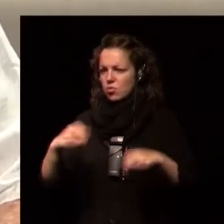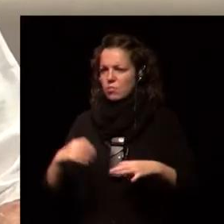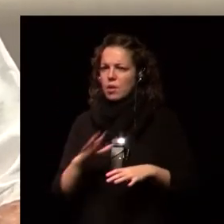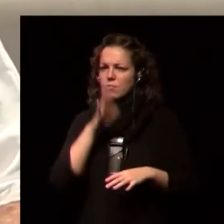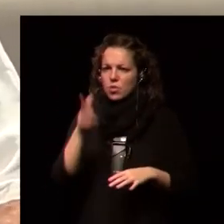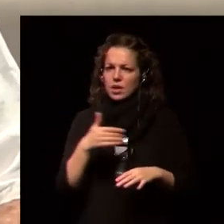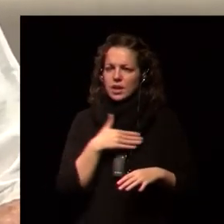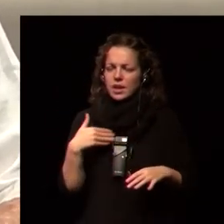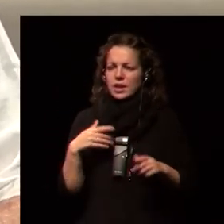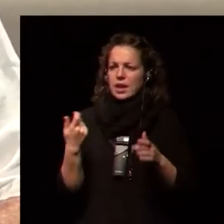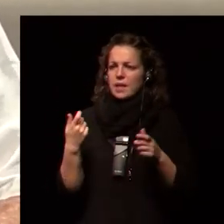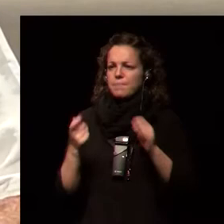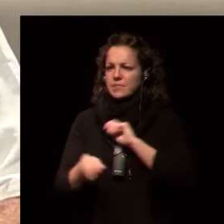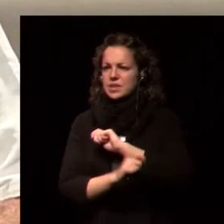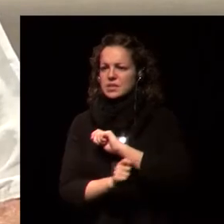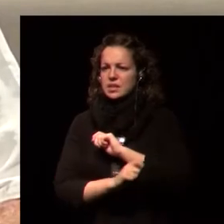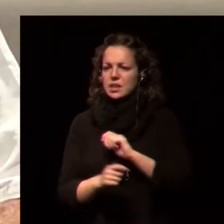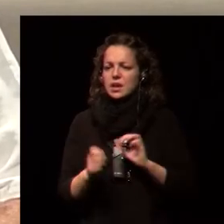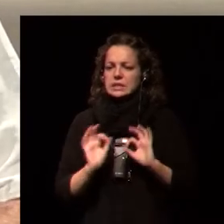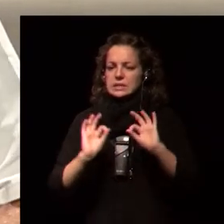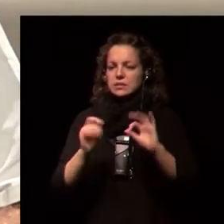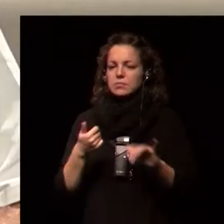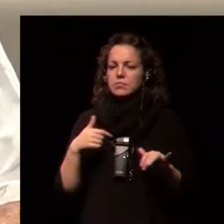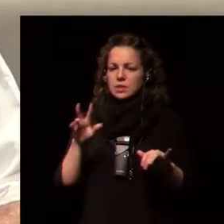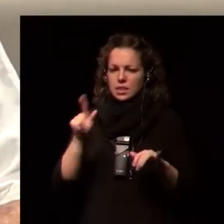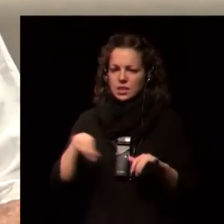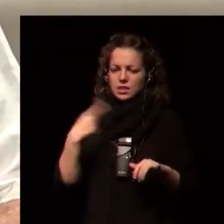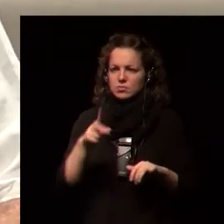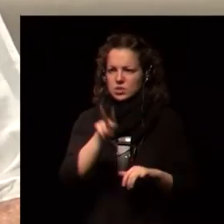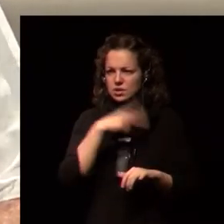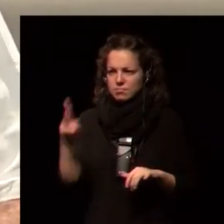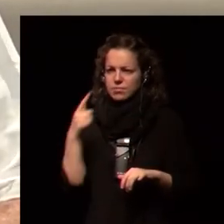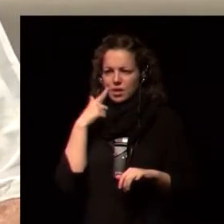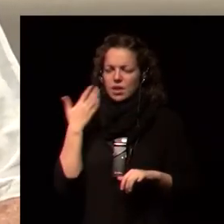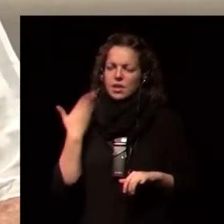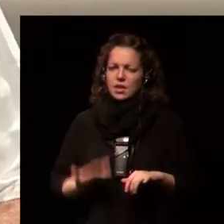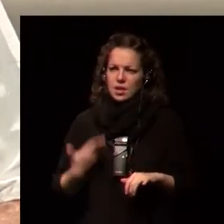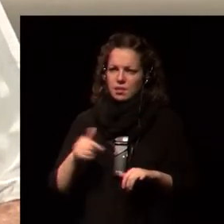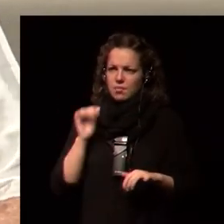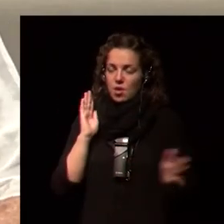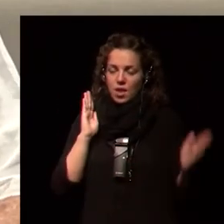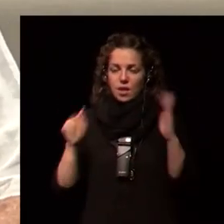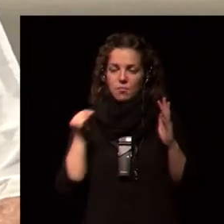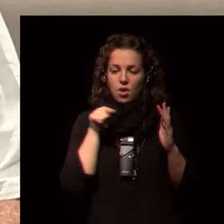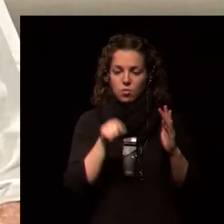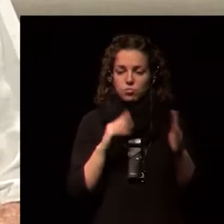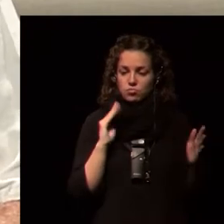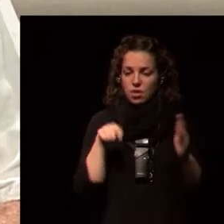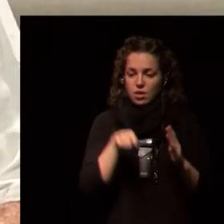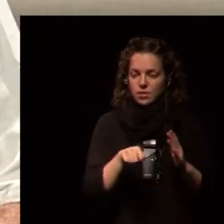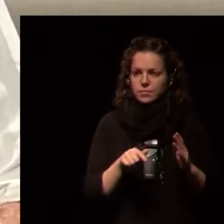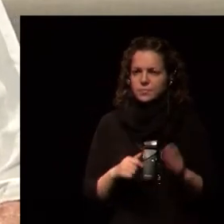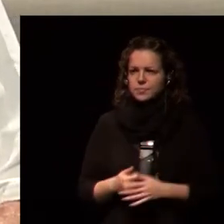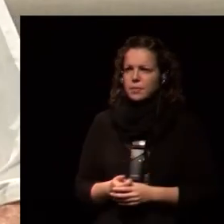tan delicada con resultados tan espectaculares, hoy en día tendría una óptica más generosa. Pero en aquel entonces, con